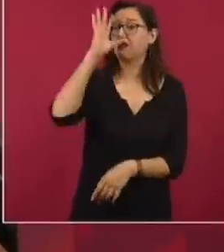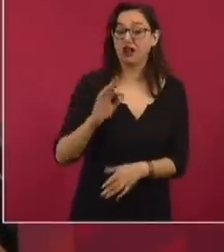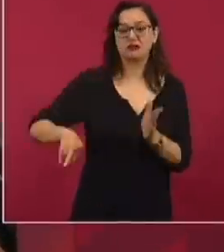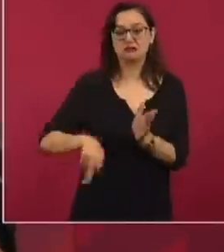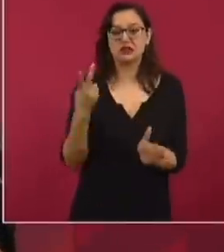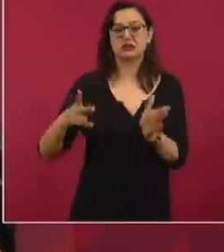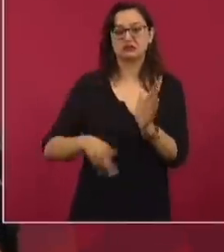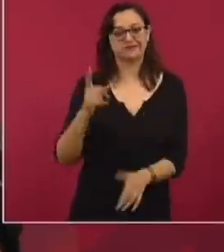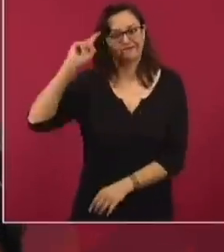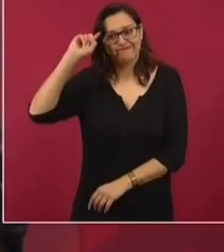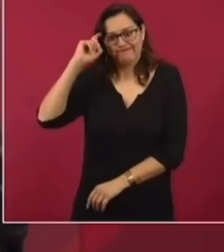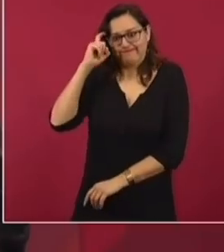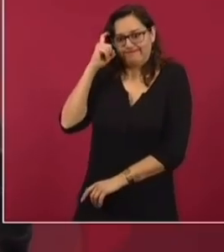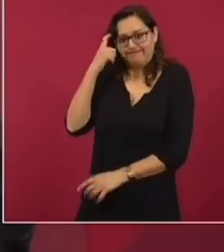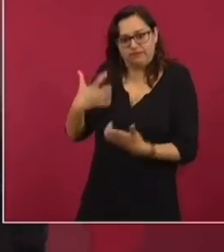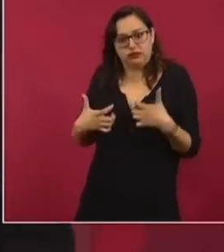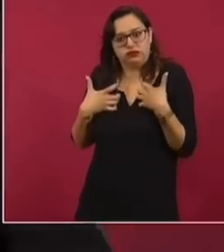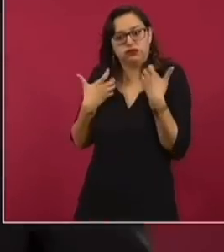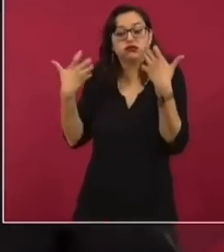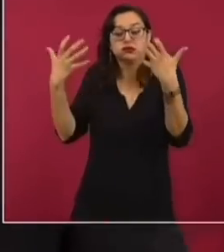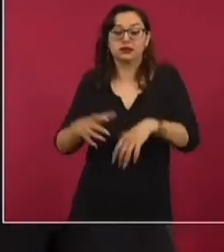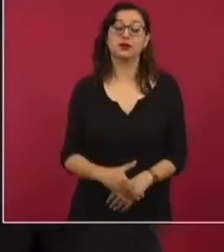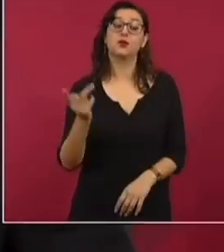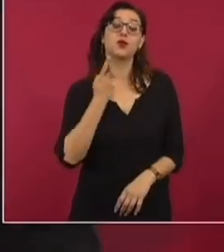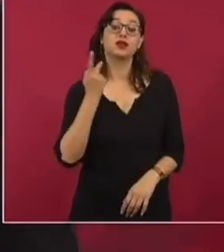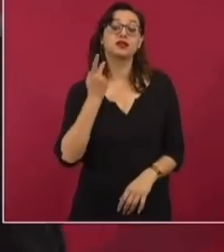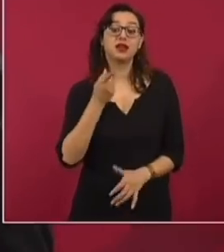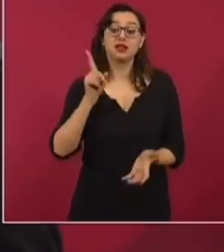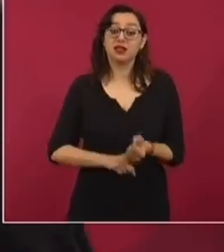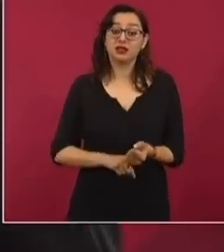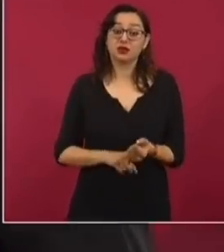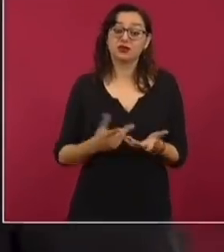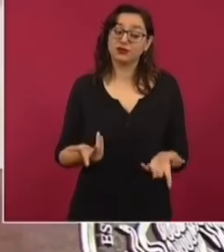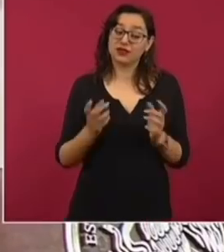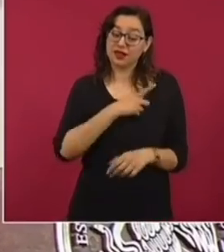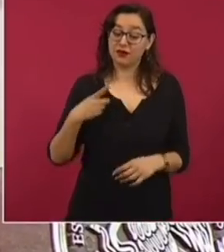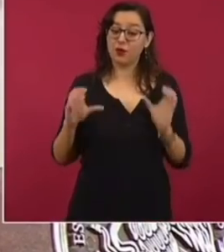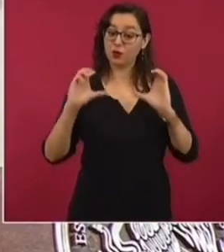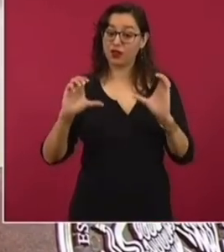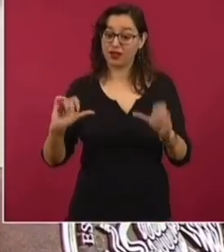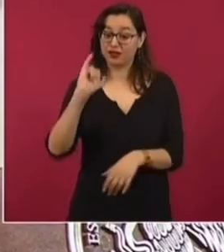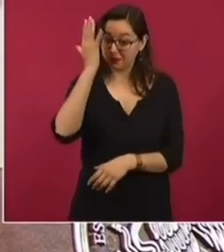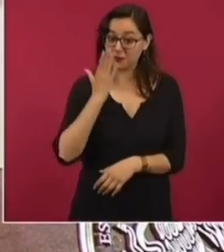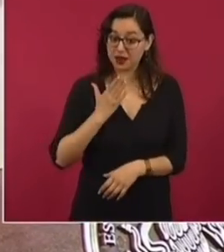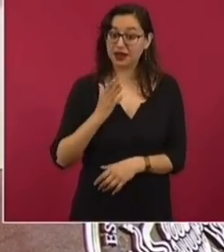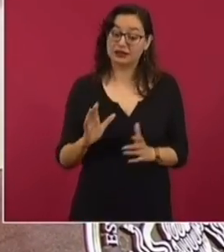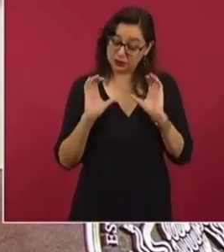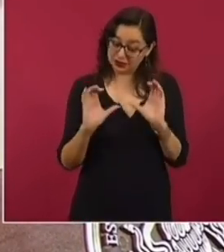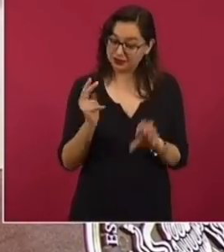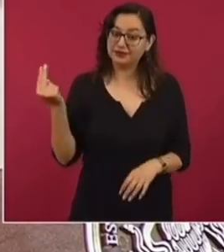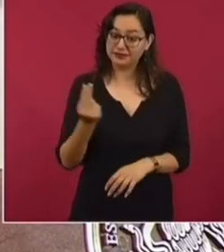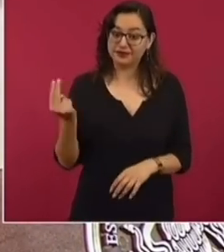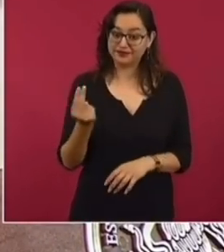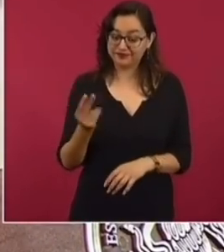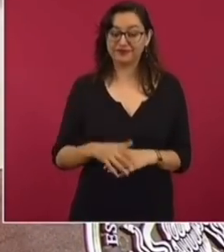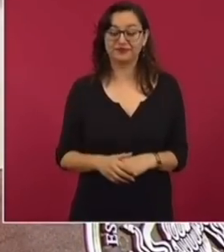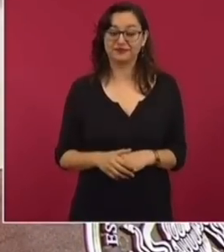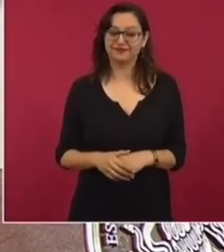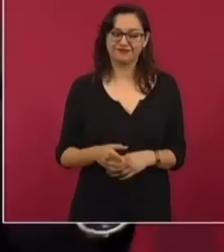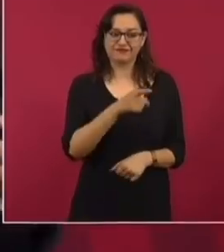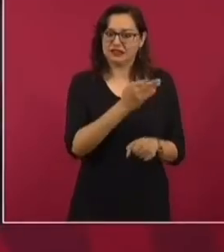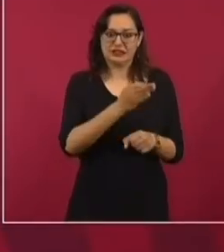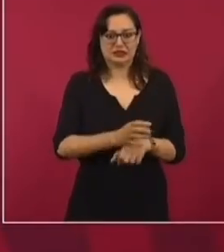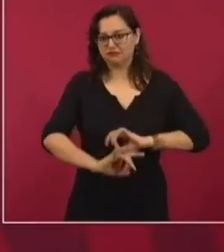una de las cosas que no se debe hacer, es el ridículo, hay que cuidar eso. Entonces ya